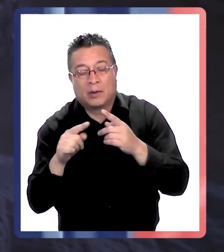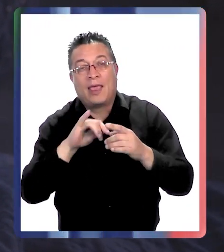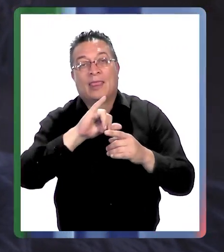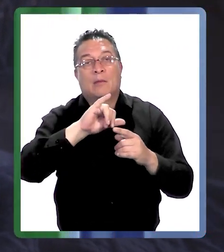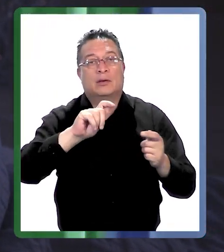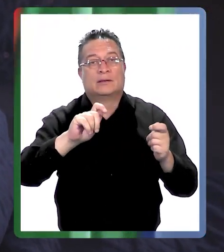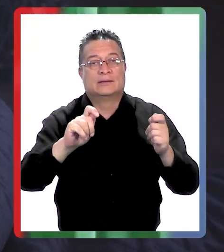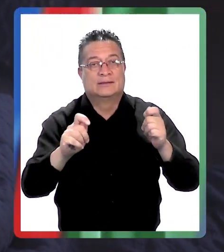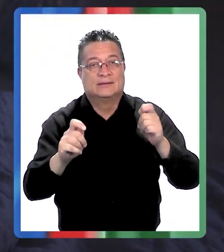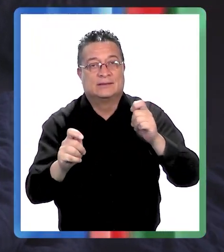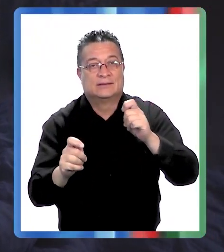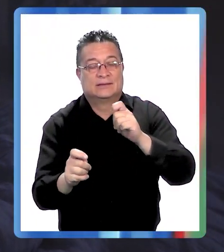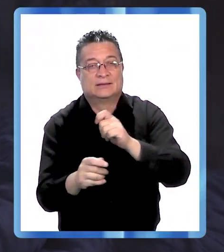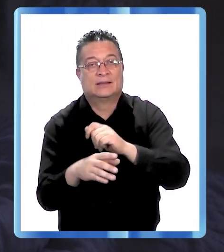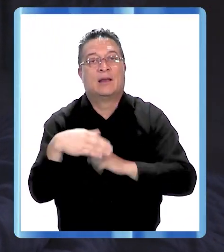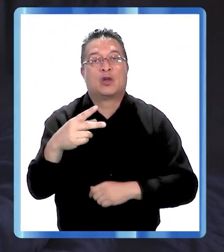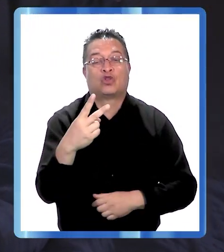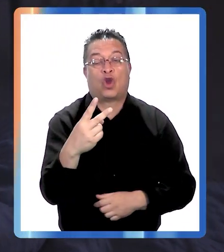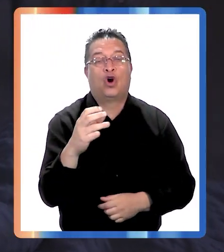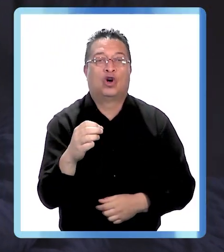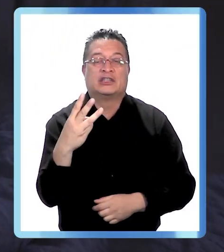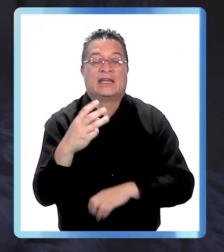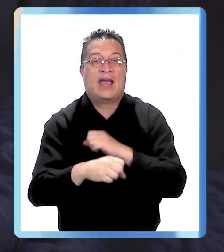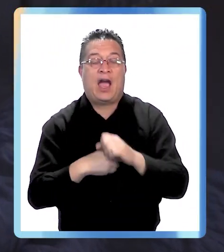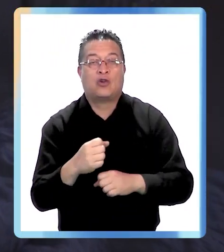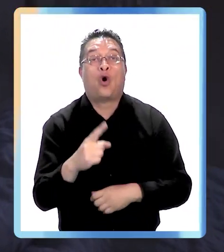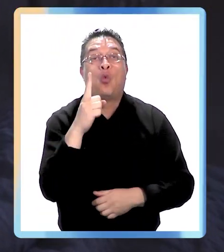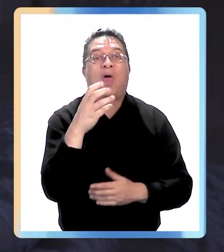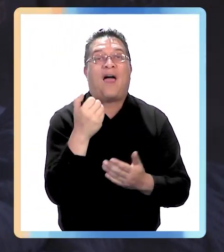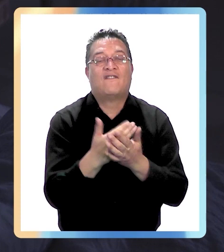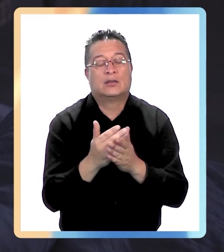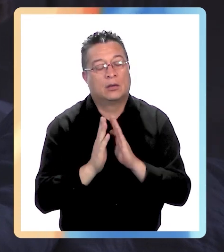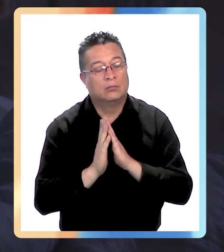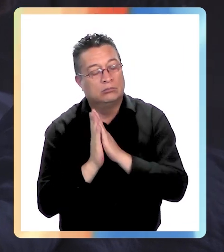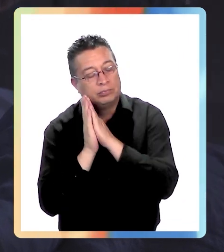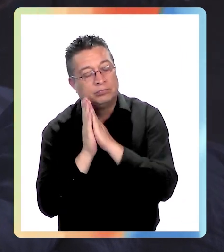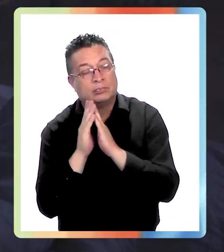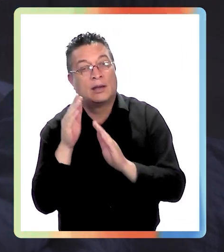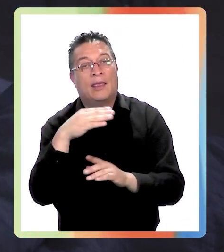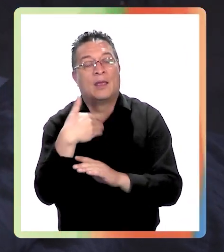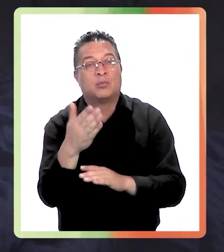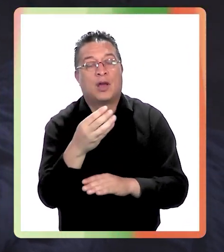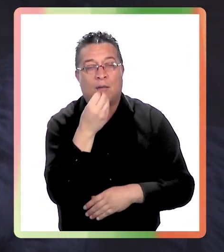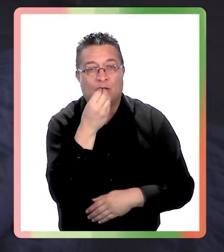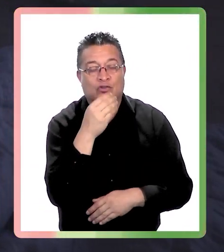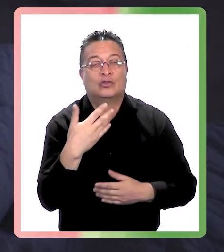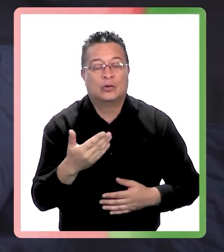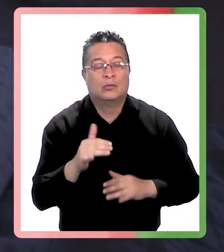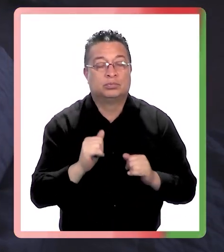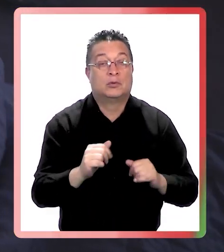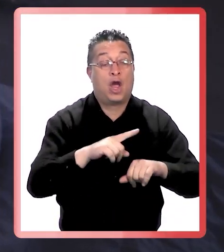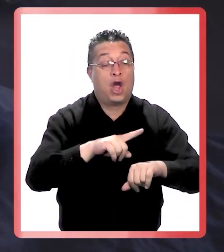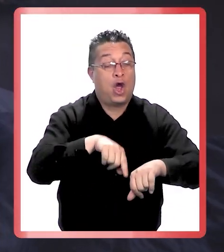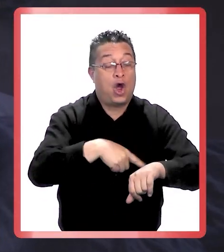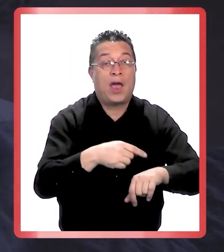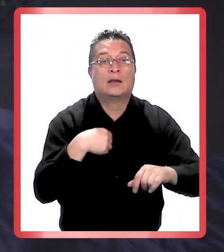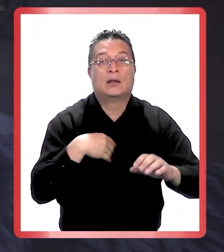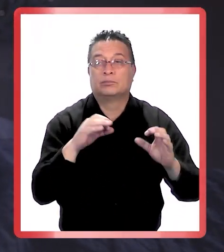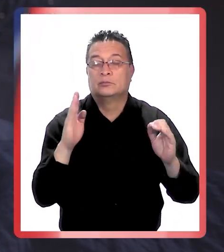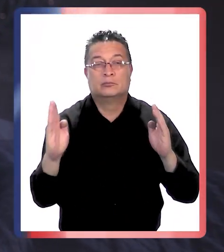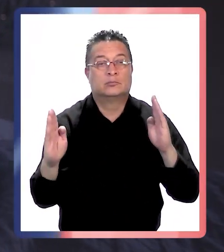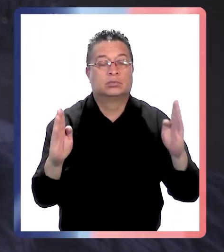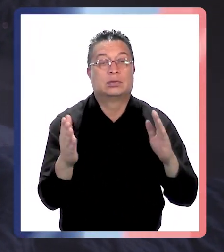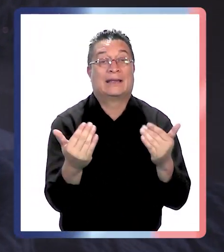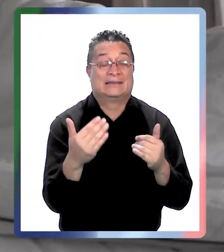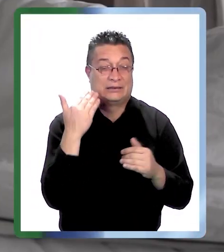va cambiando hasta que ya en el fondo a los 2, 3 años duermen una sola siesta. Lo recomendable en los niños es alcanzar el promedio de horas que ellos necesitan,